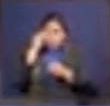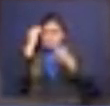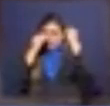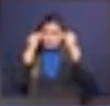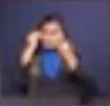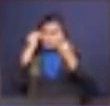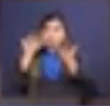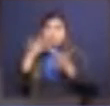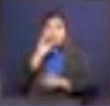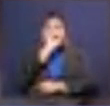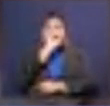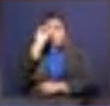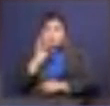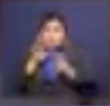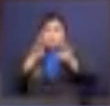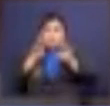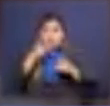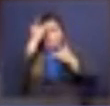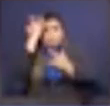la tasa de infección